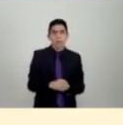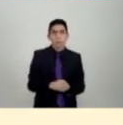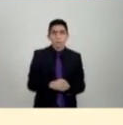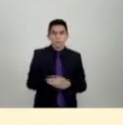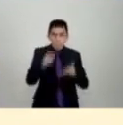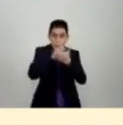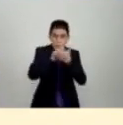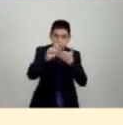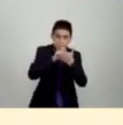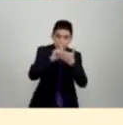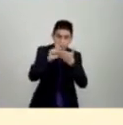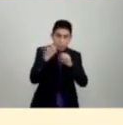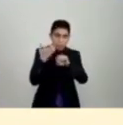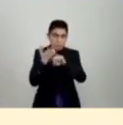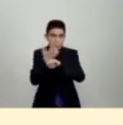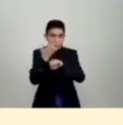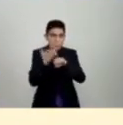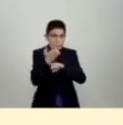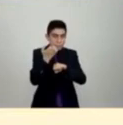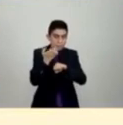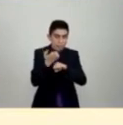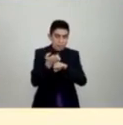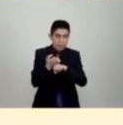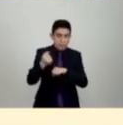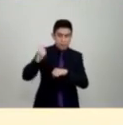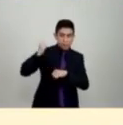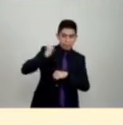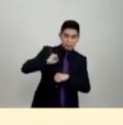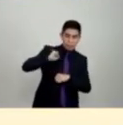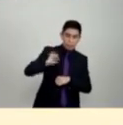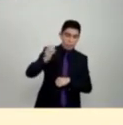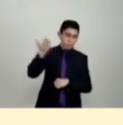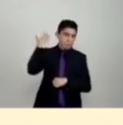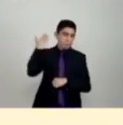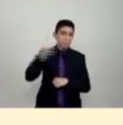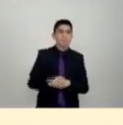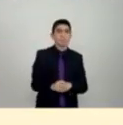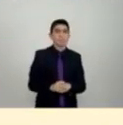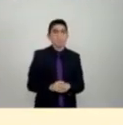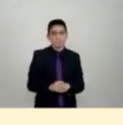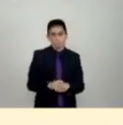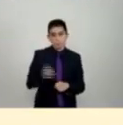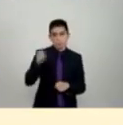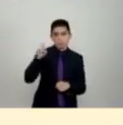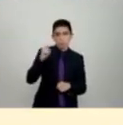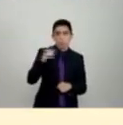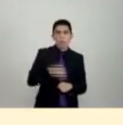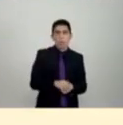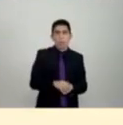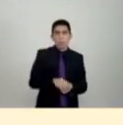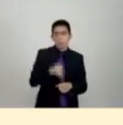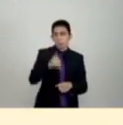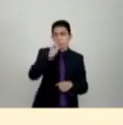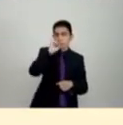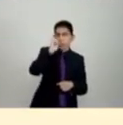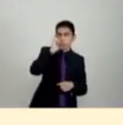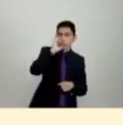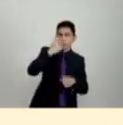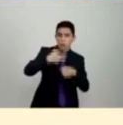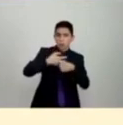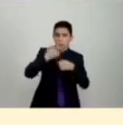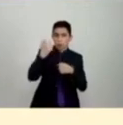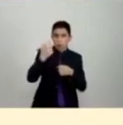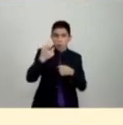escritores norteamericanos del fin de siglo pasado. Y fuera de que él bebía cervezas en lata